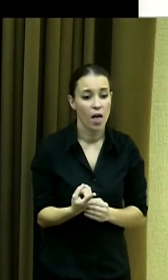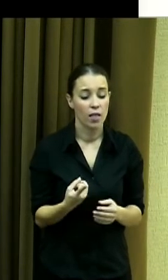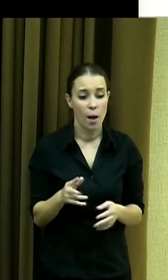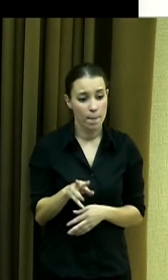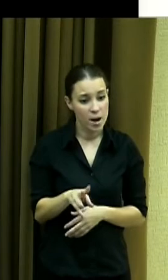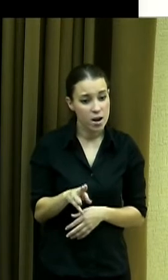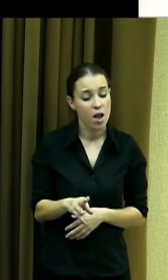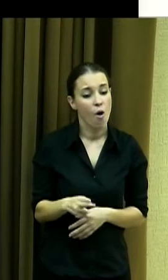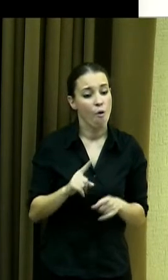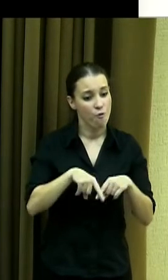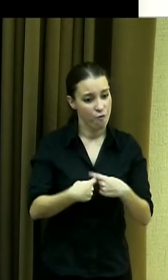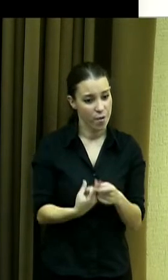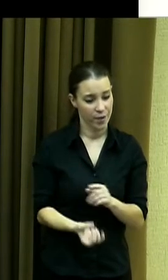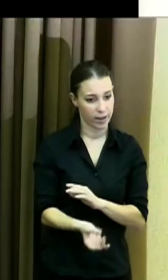familia.